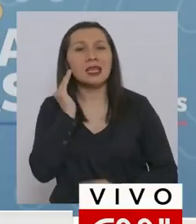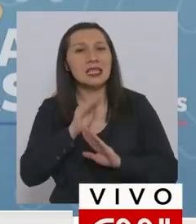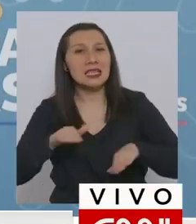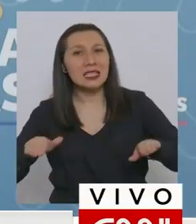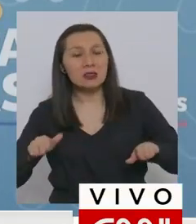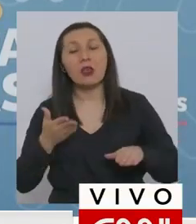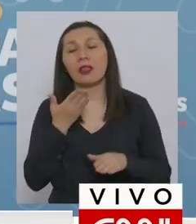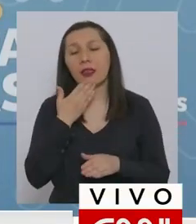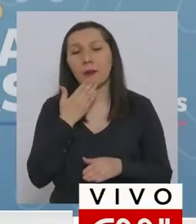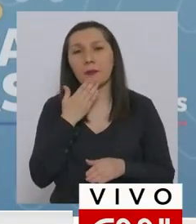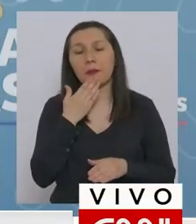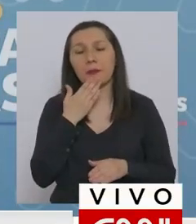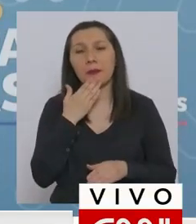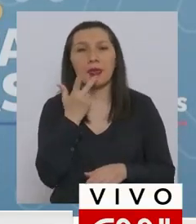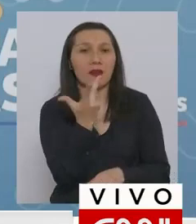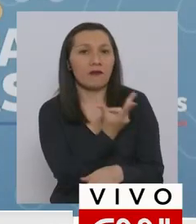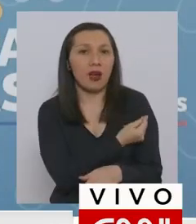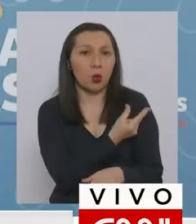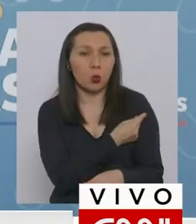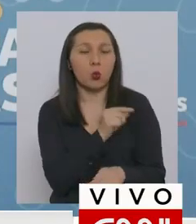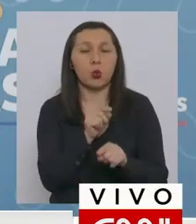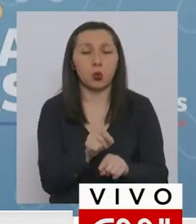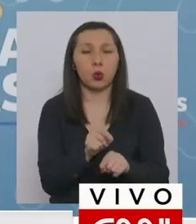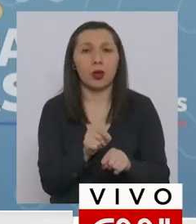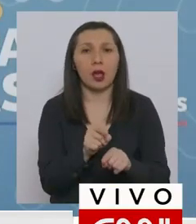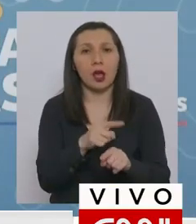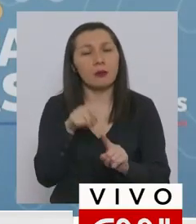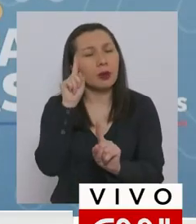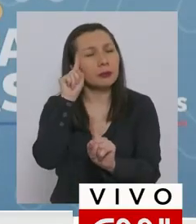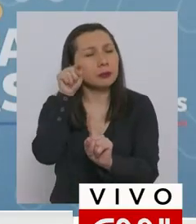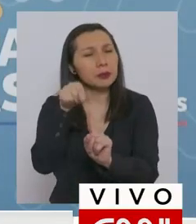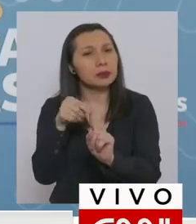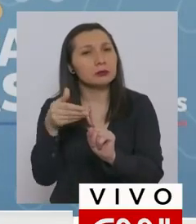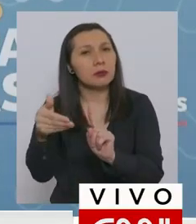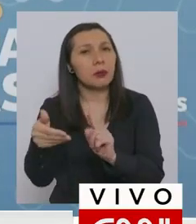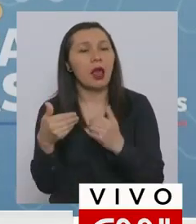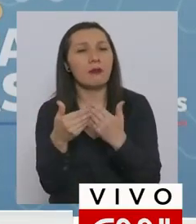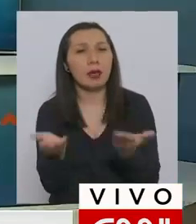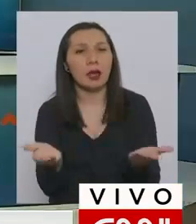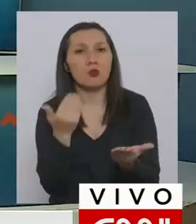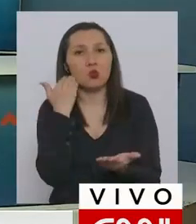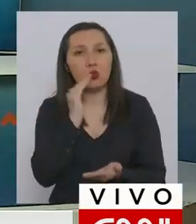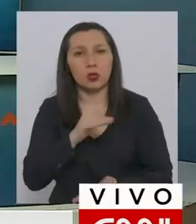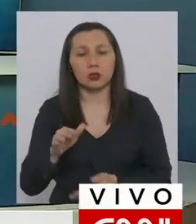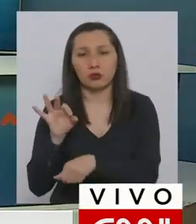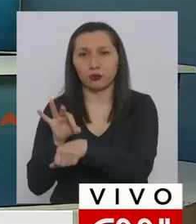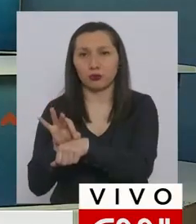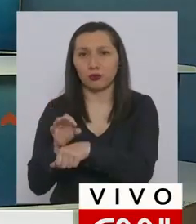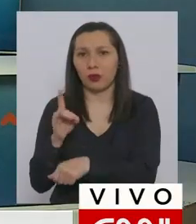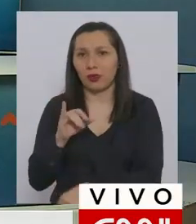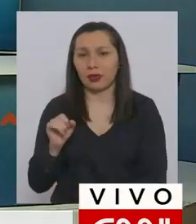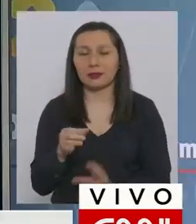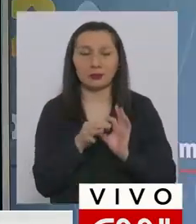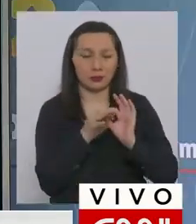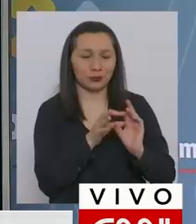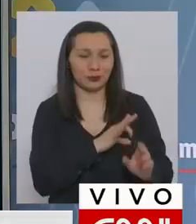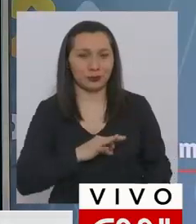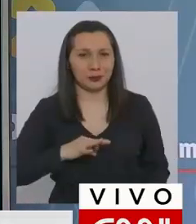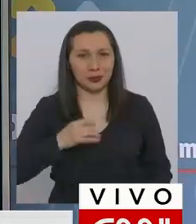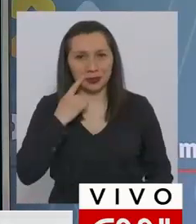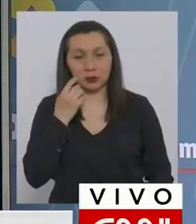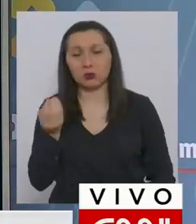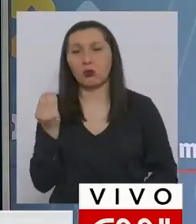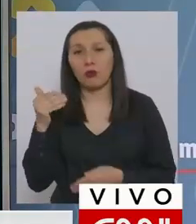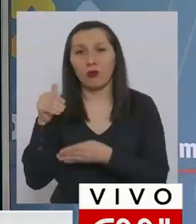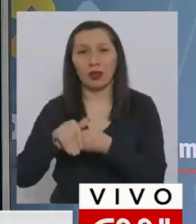prensa del ISP, muy prontamente vamos a comenzar a vacunar a niños entre 3 y